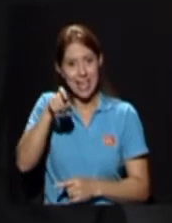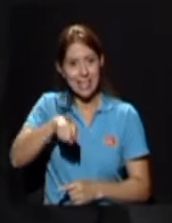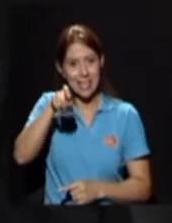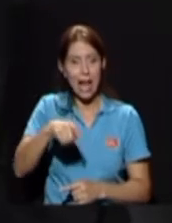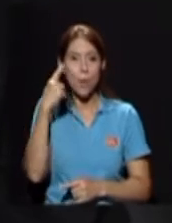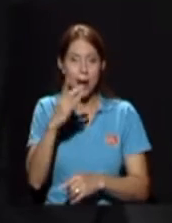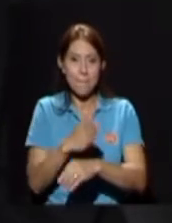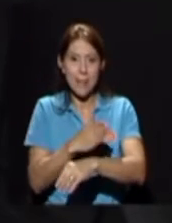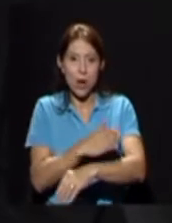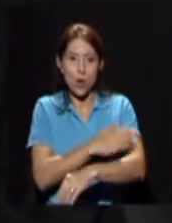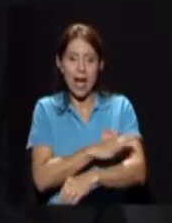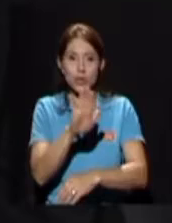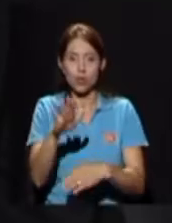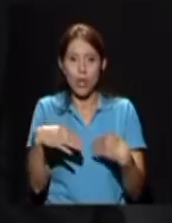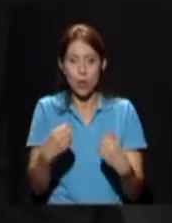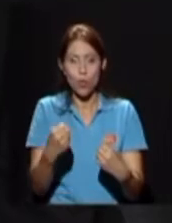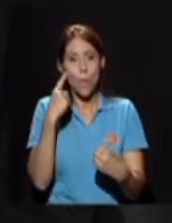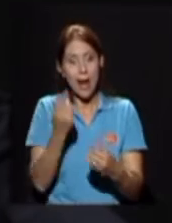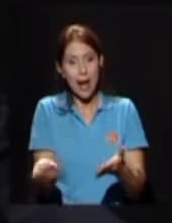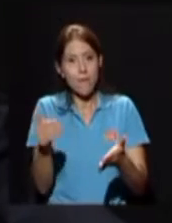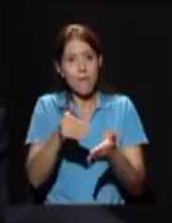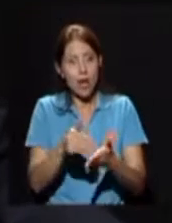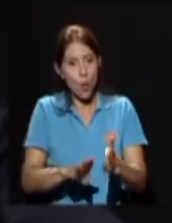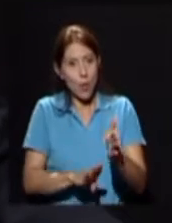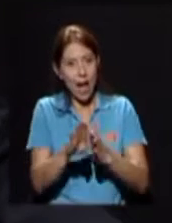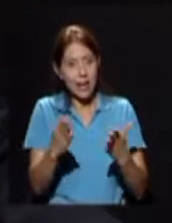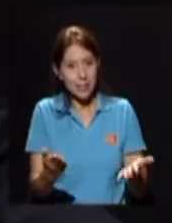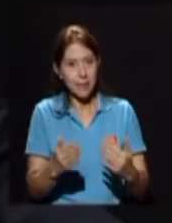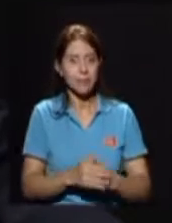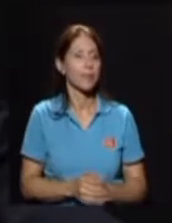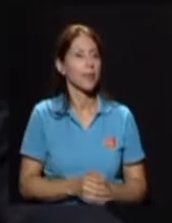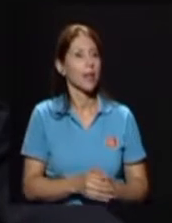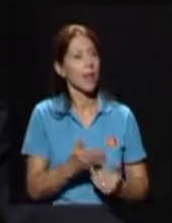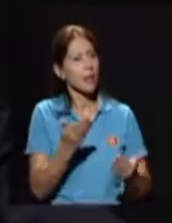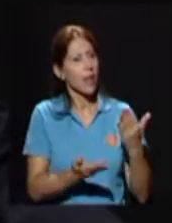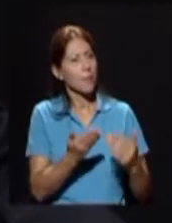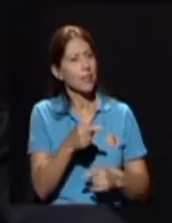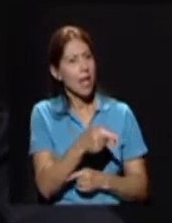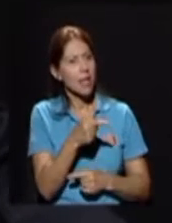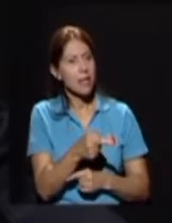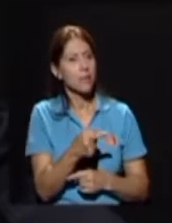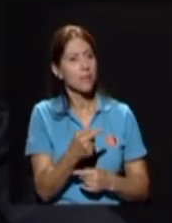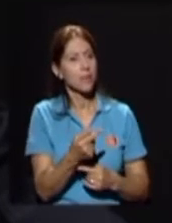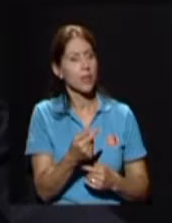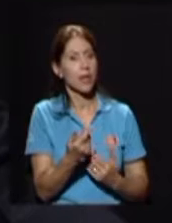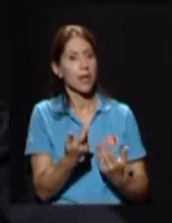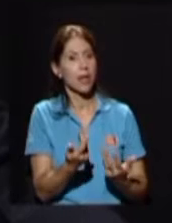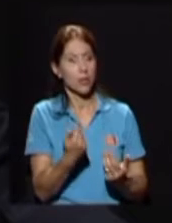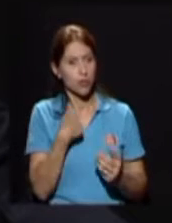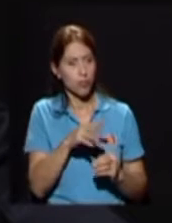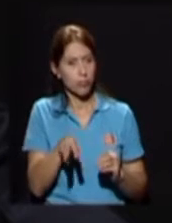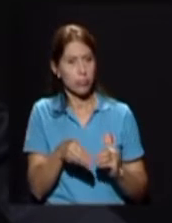de salud o recobrarse de algún problema. Marcela, déjeme meter una notita de pie de página que esperamos sea pequeña, que es